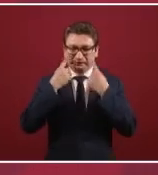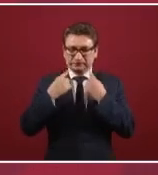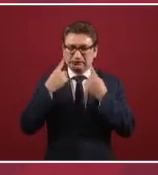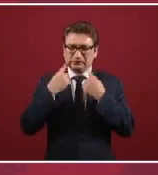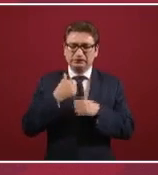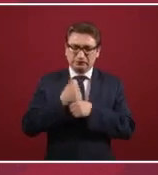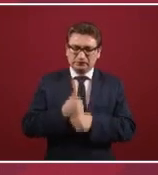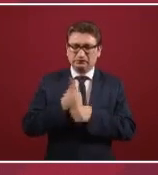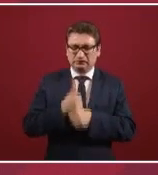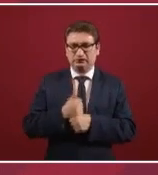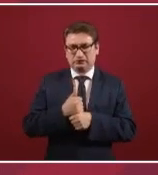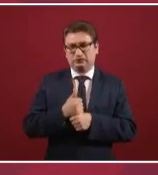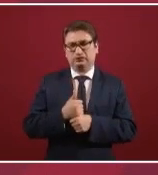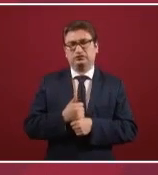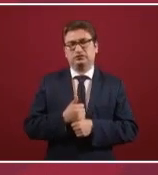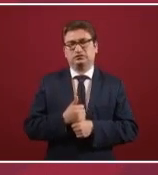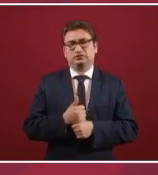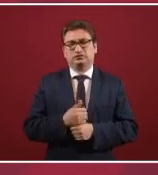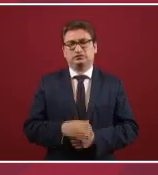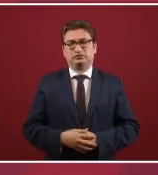qué significa